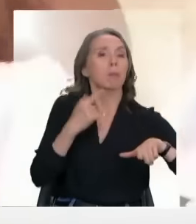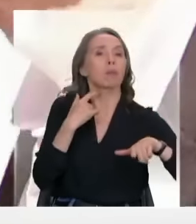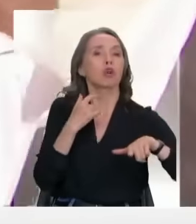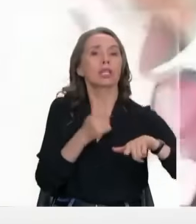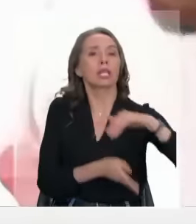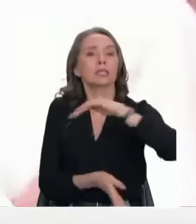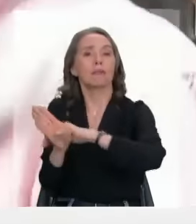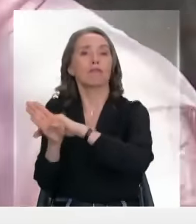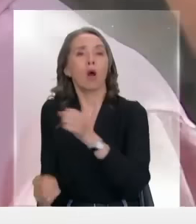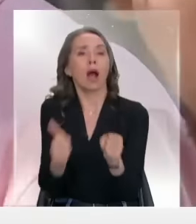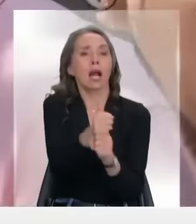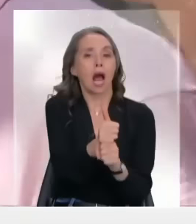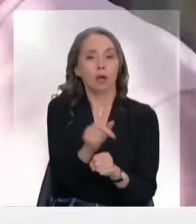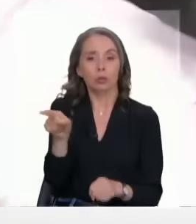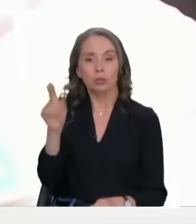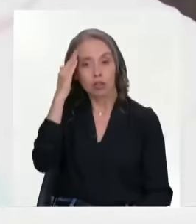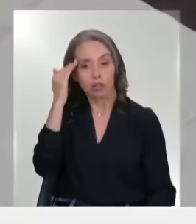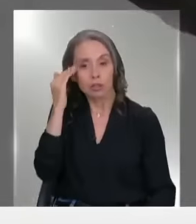ninguna responsabilidad?